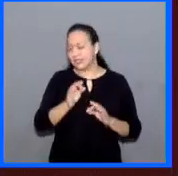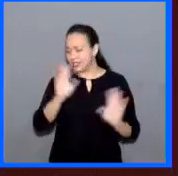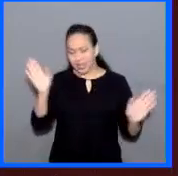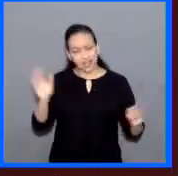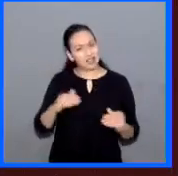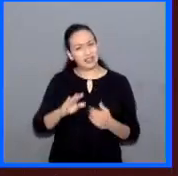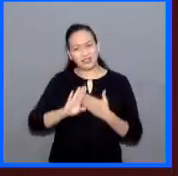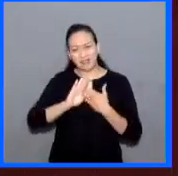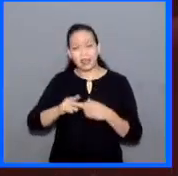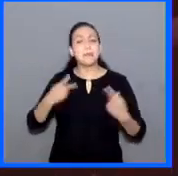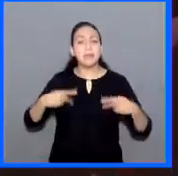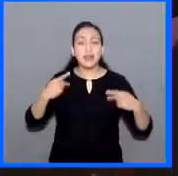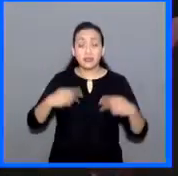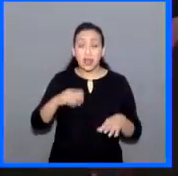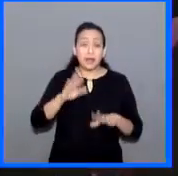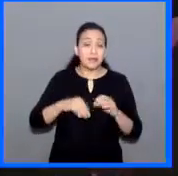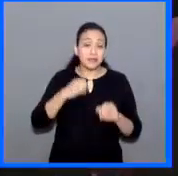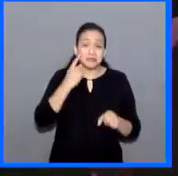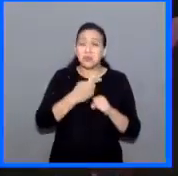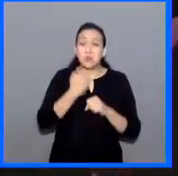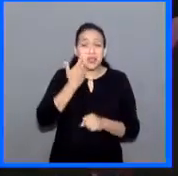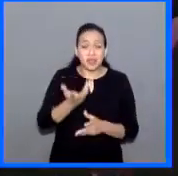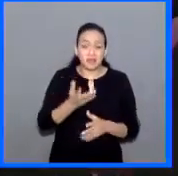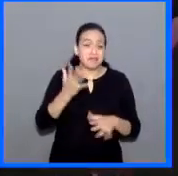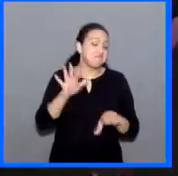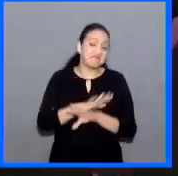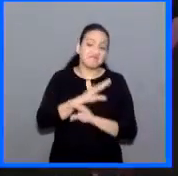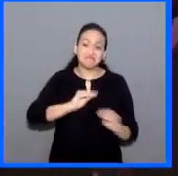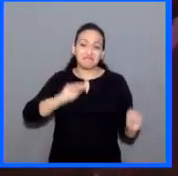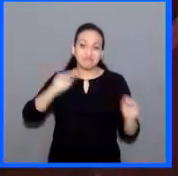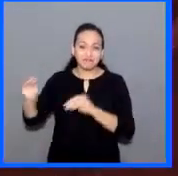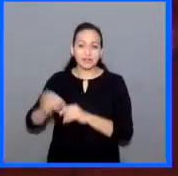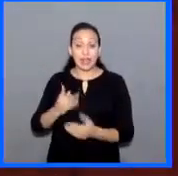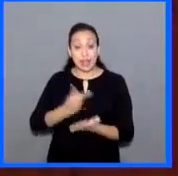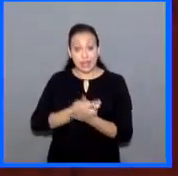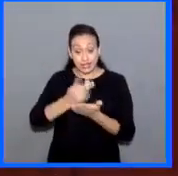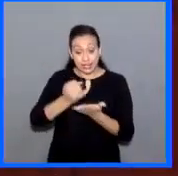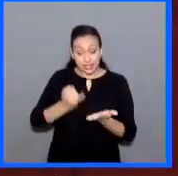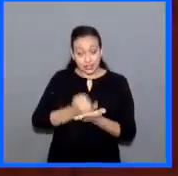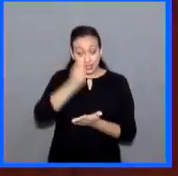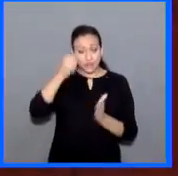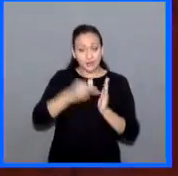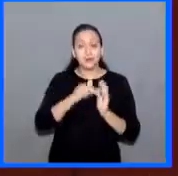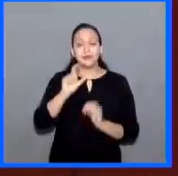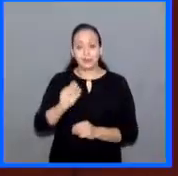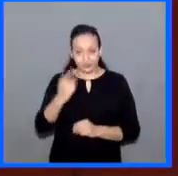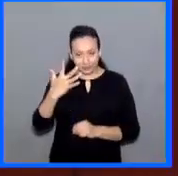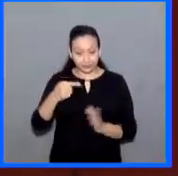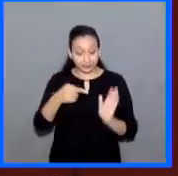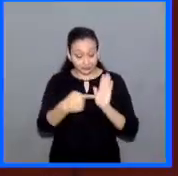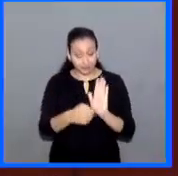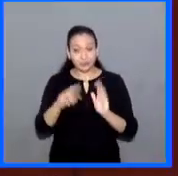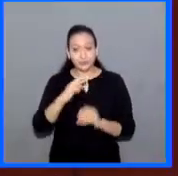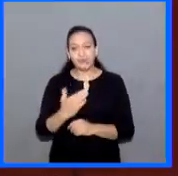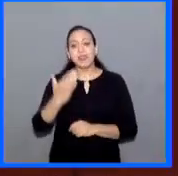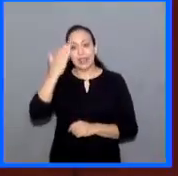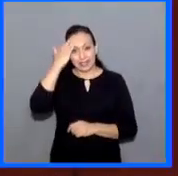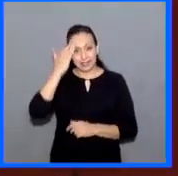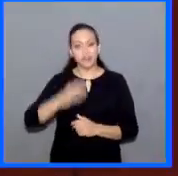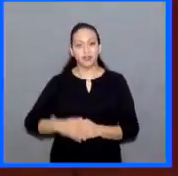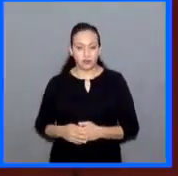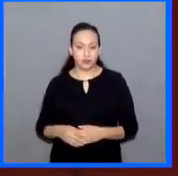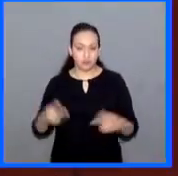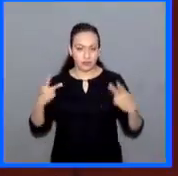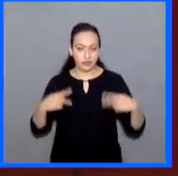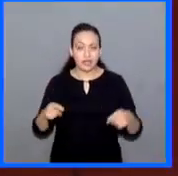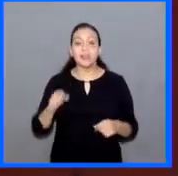propia voluntad. El Premio Sentencias 2025, además de ser un reconocimiento y homenaje, representa toda